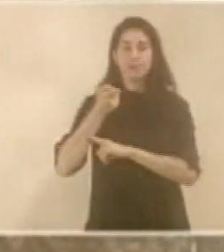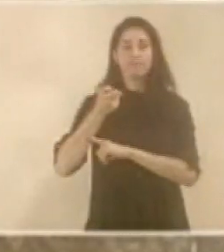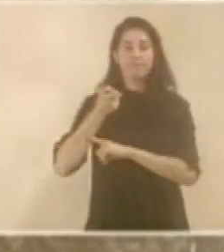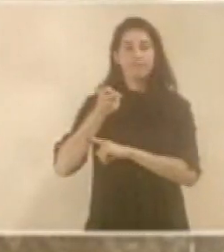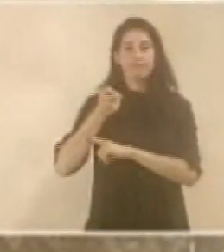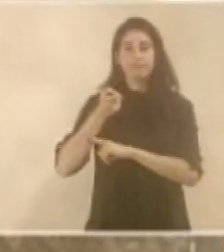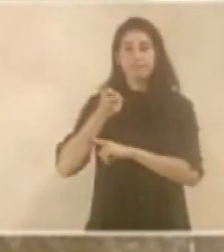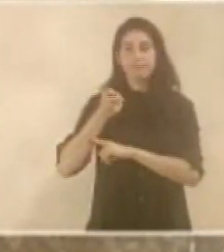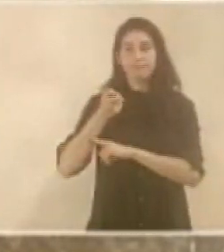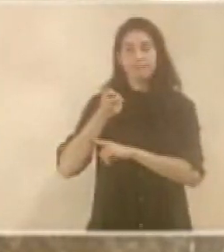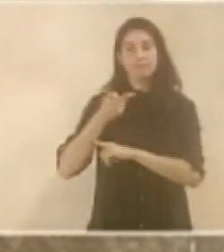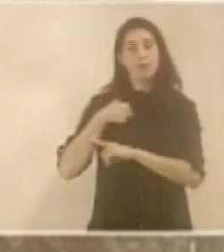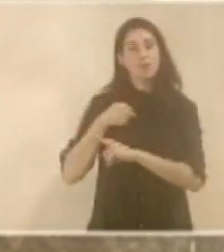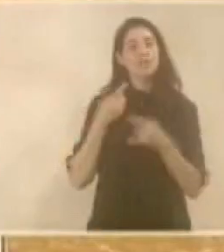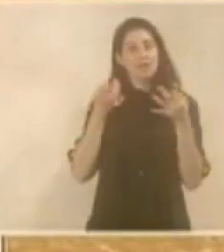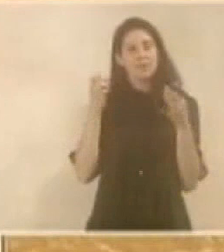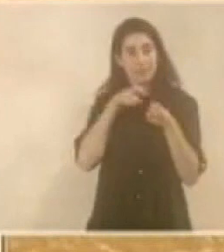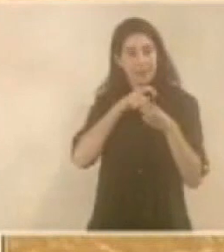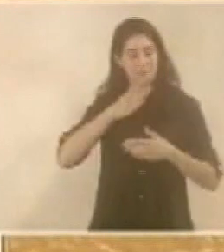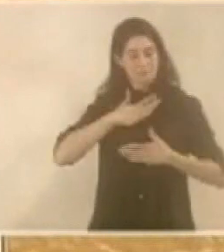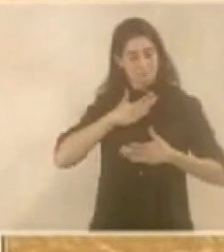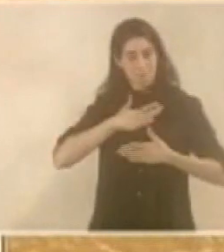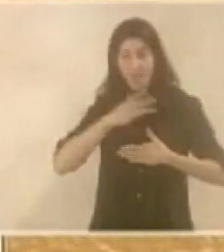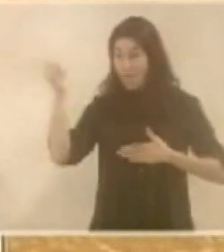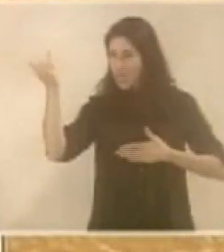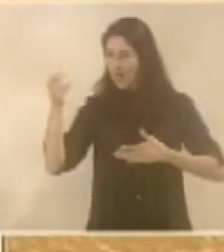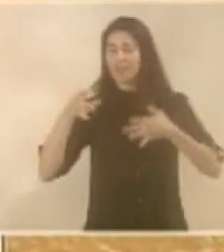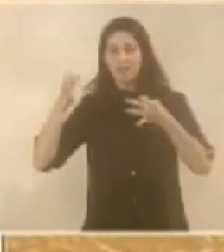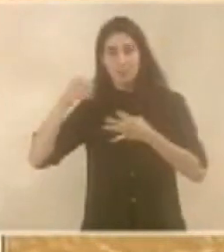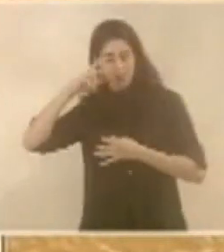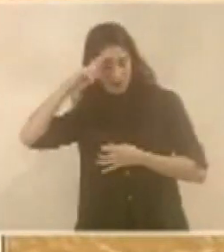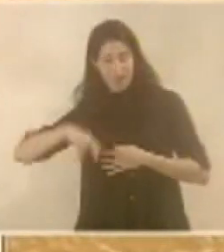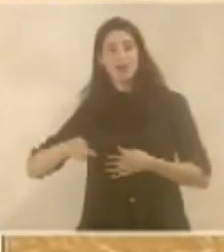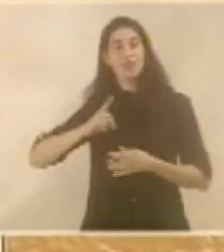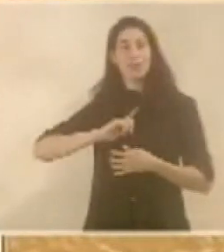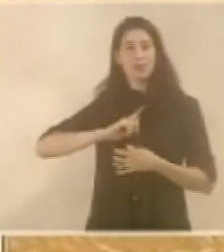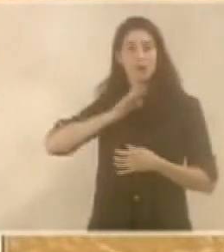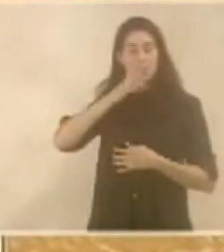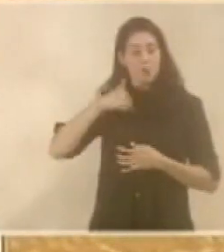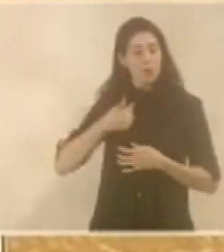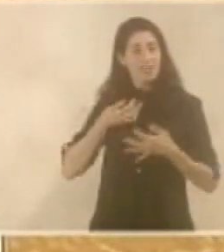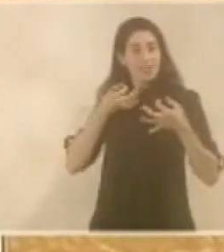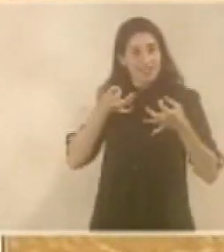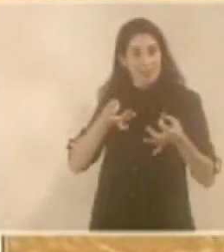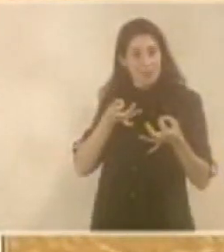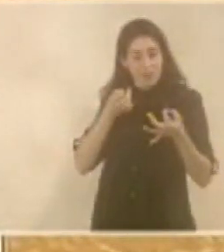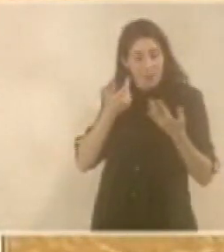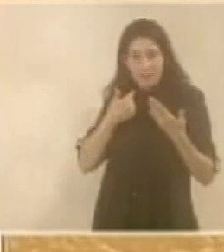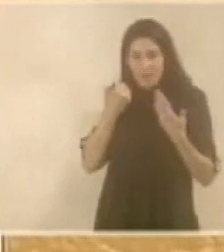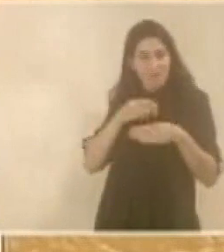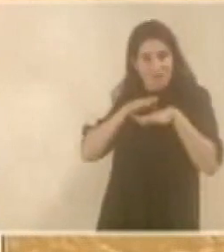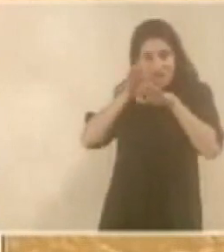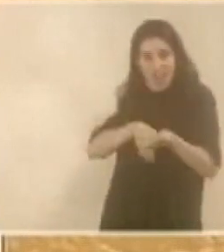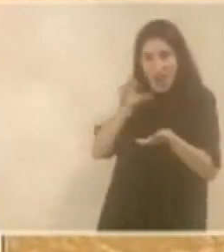caracterizado, y así me lo han reconocido mis jefes, por mi lealtad llevada al extremo de transmitirles la información que se